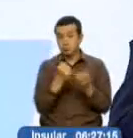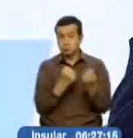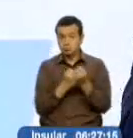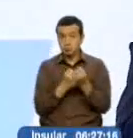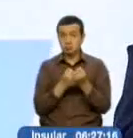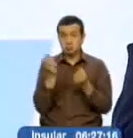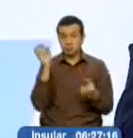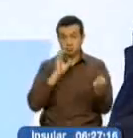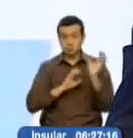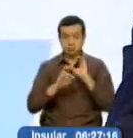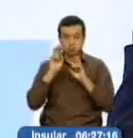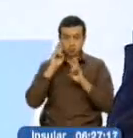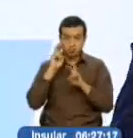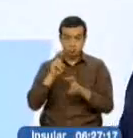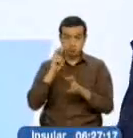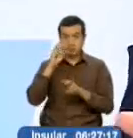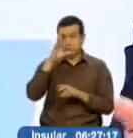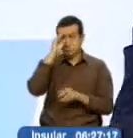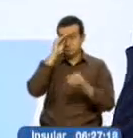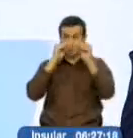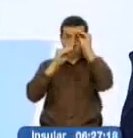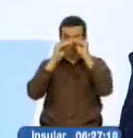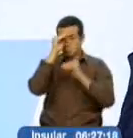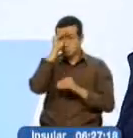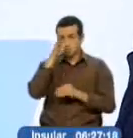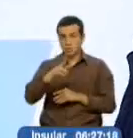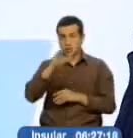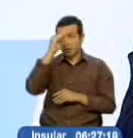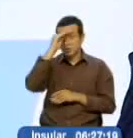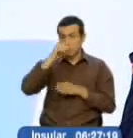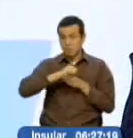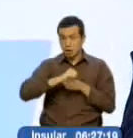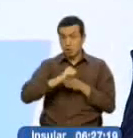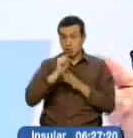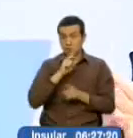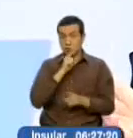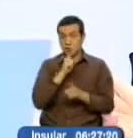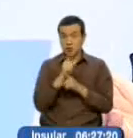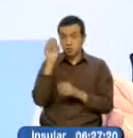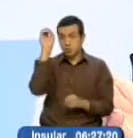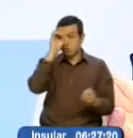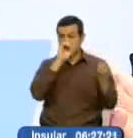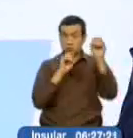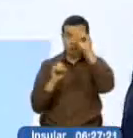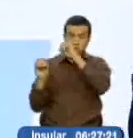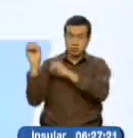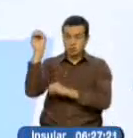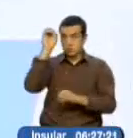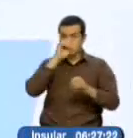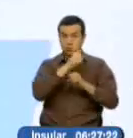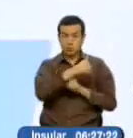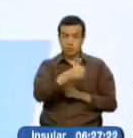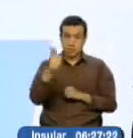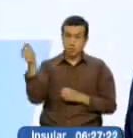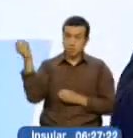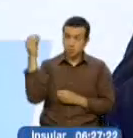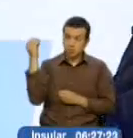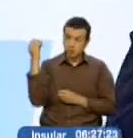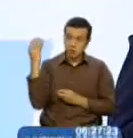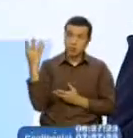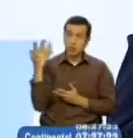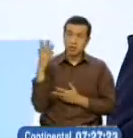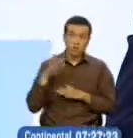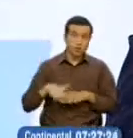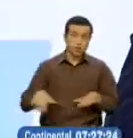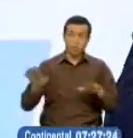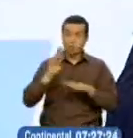de la ciencia, de la investigación, del conocimiento, de la enseñanza, crear observatorios con la propia información que tenemos de